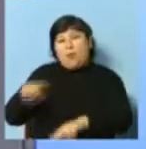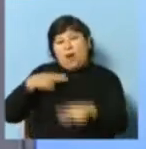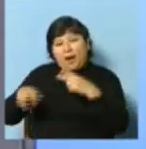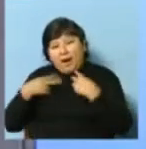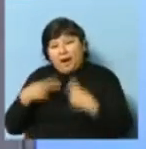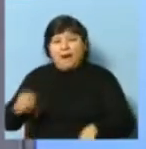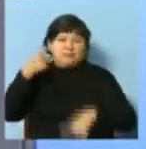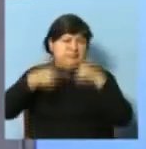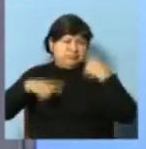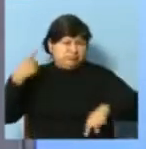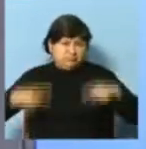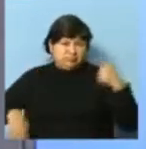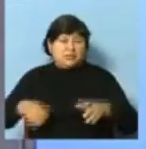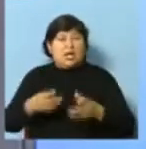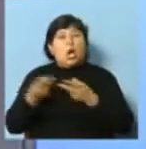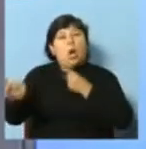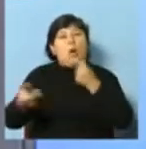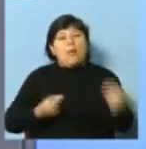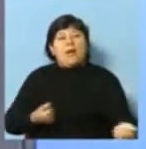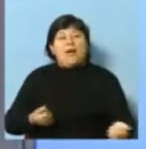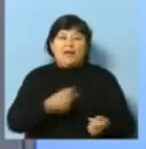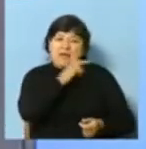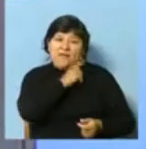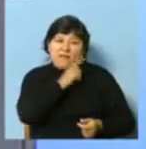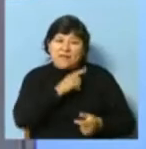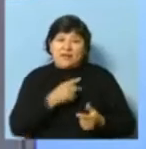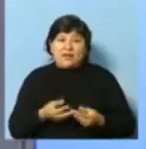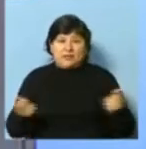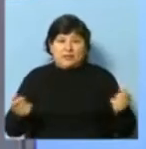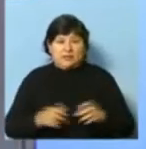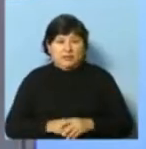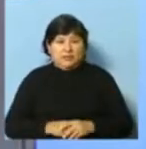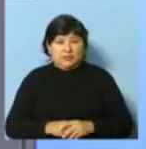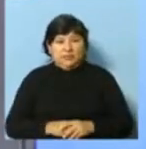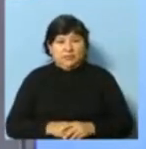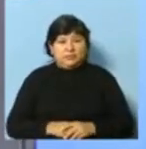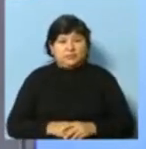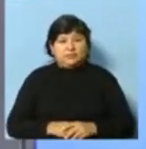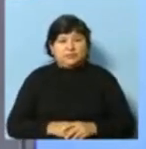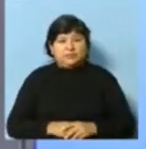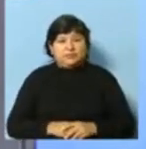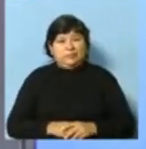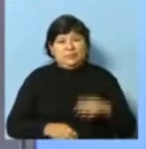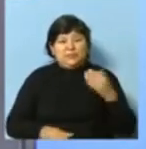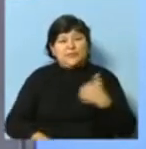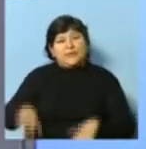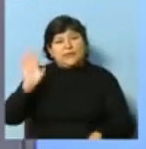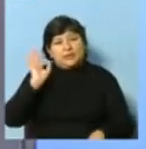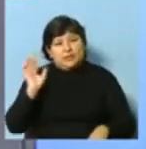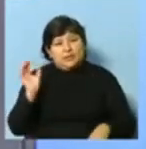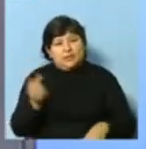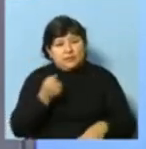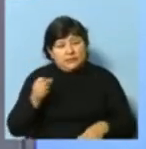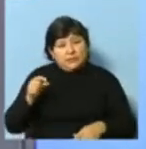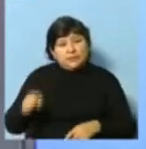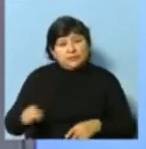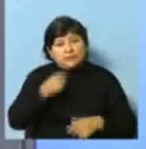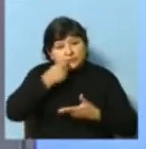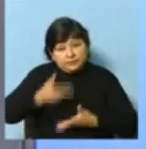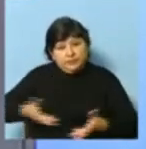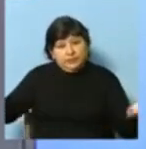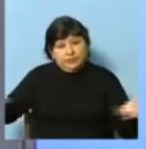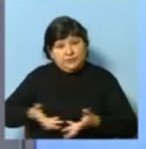también para comprar productos frescos y los más altos exponentes de todo el que aquello que